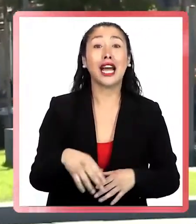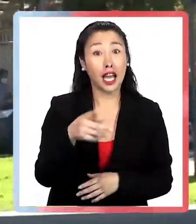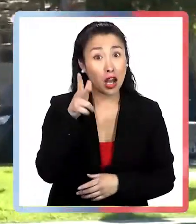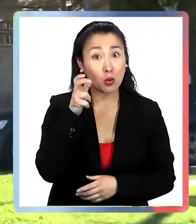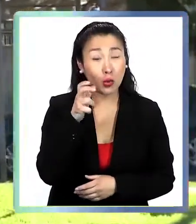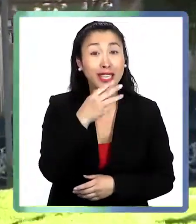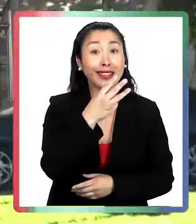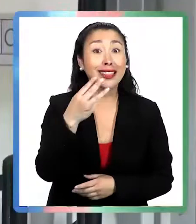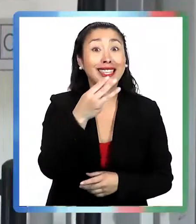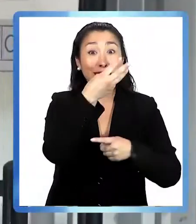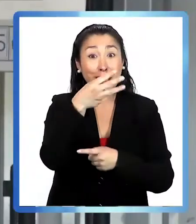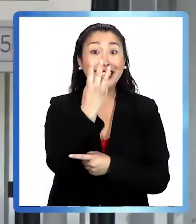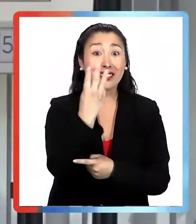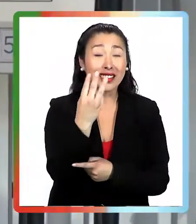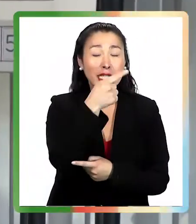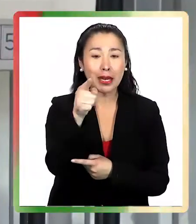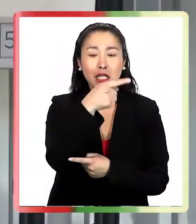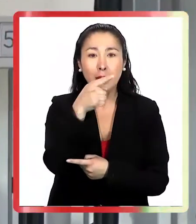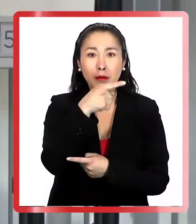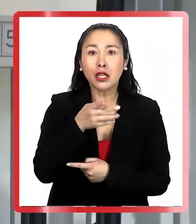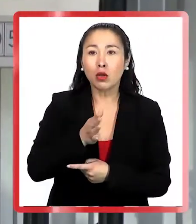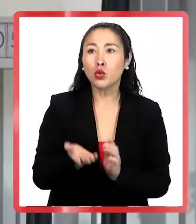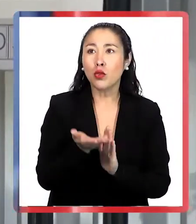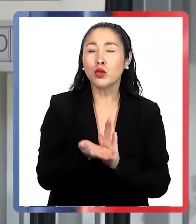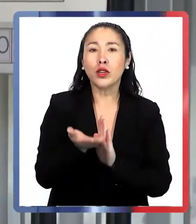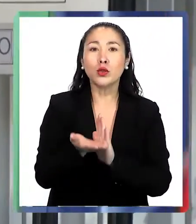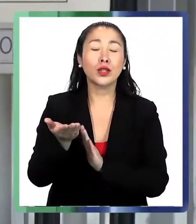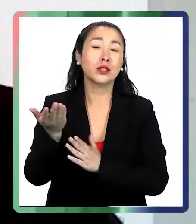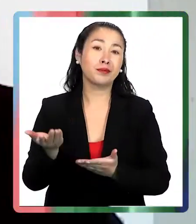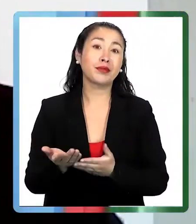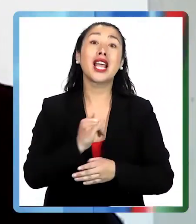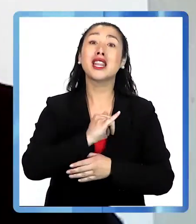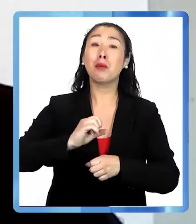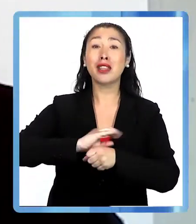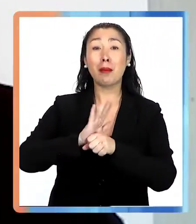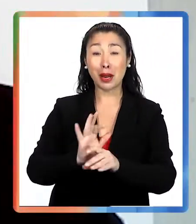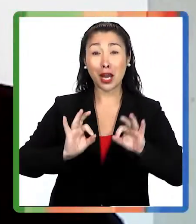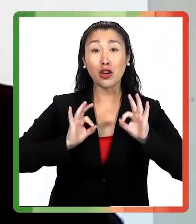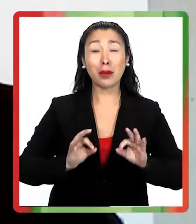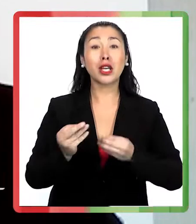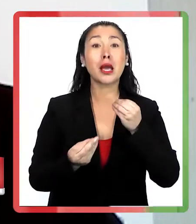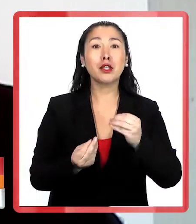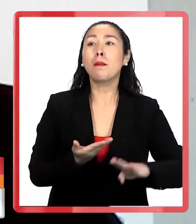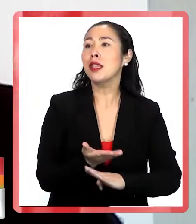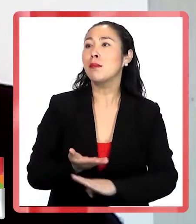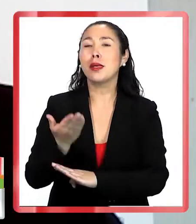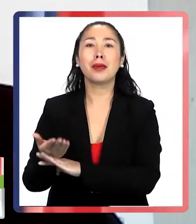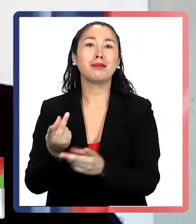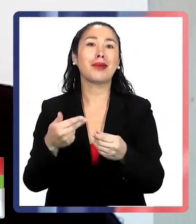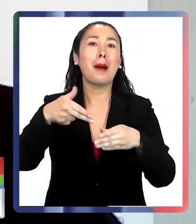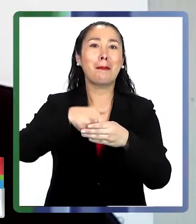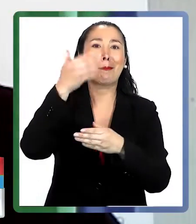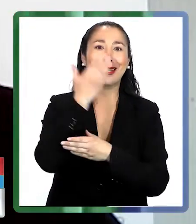33 semanas de alzas consecutivas. La normalización también post-pandemia aumentó la demanda y el alza en el precio